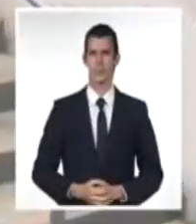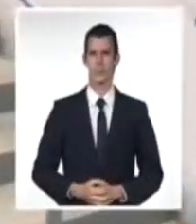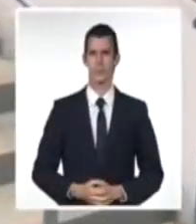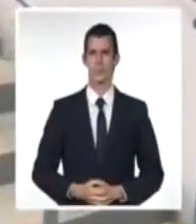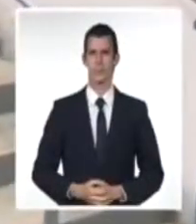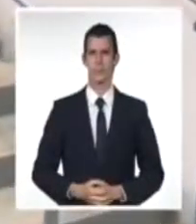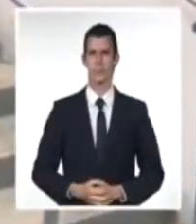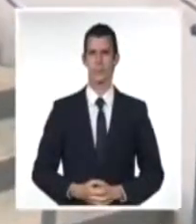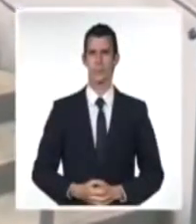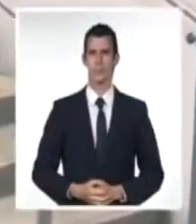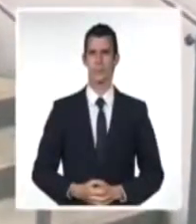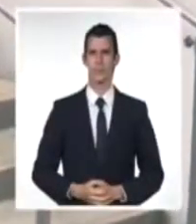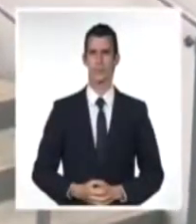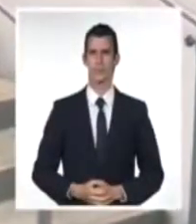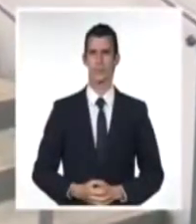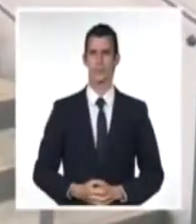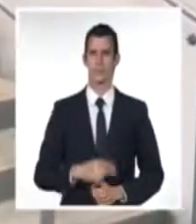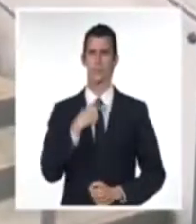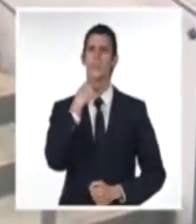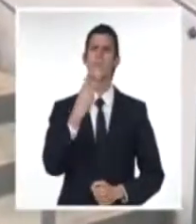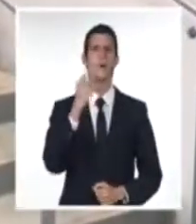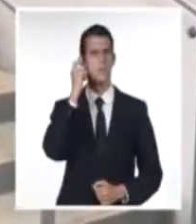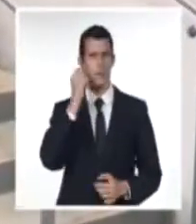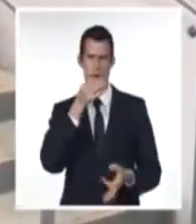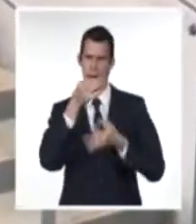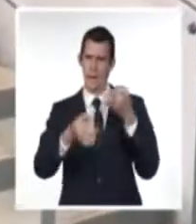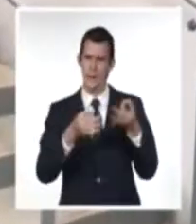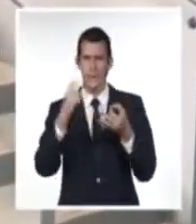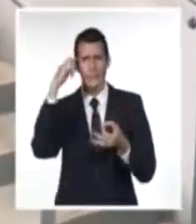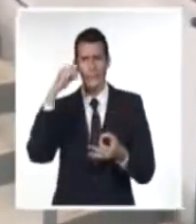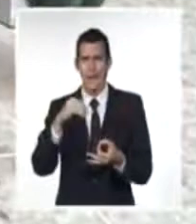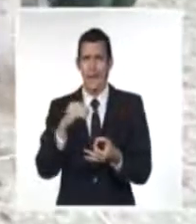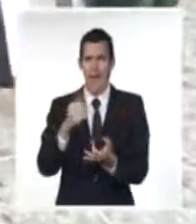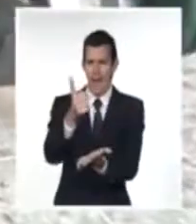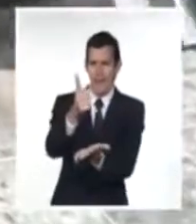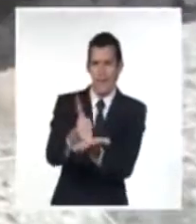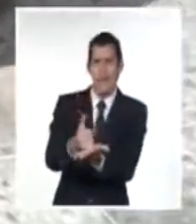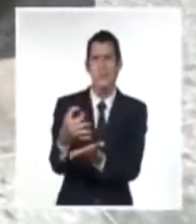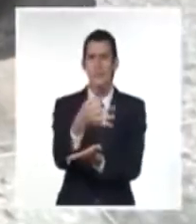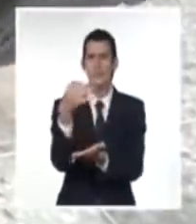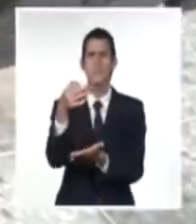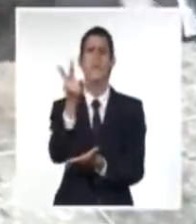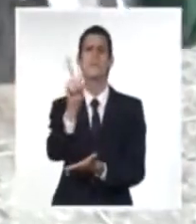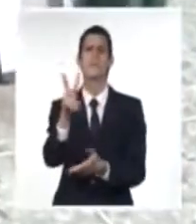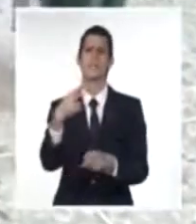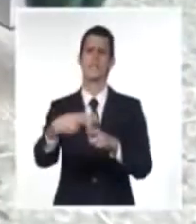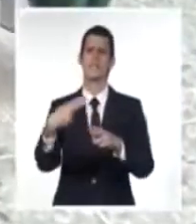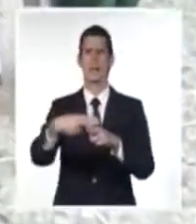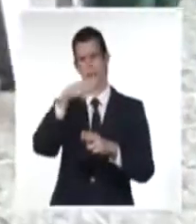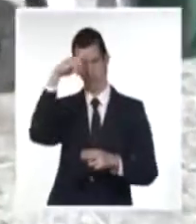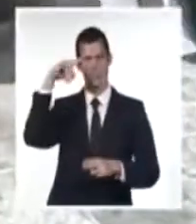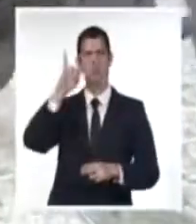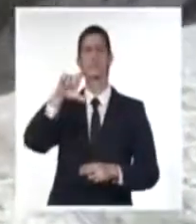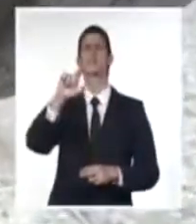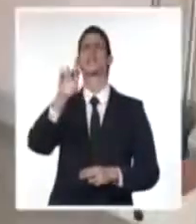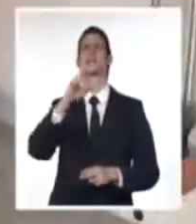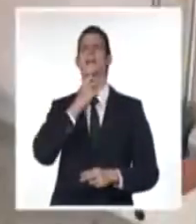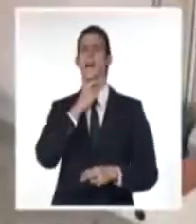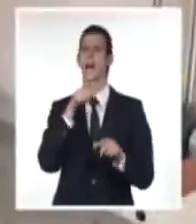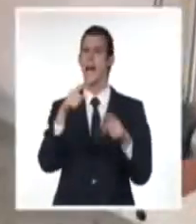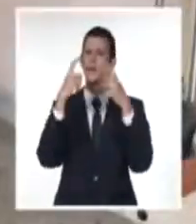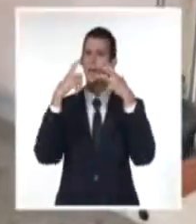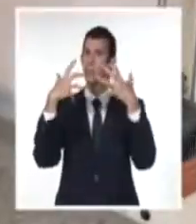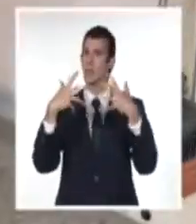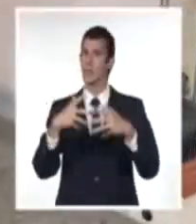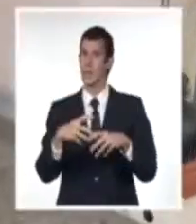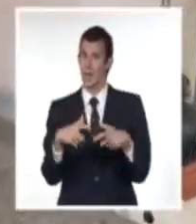Dentro de los servicios más demandados por la población del municipio Sucre en el estado Miranda, se encuentra la rehabilitación ofrecida por médicos cubanos en el